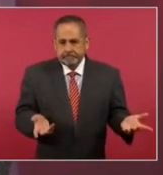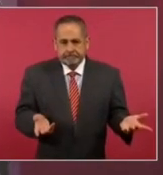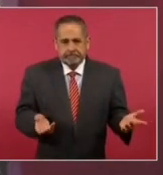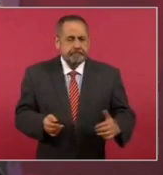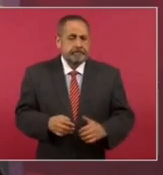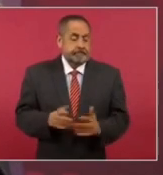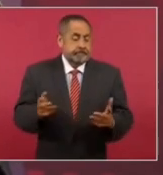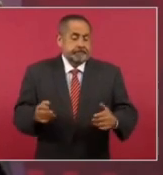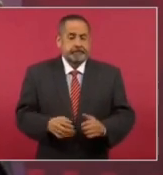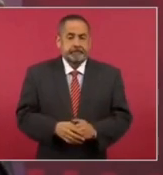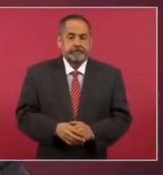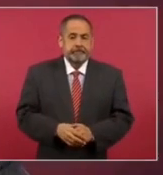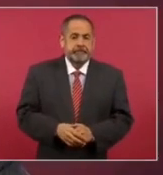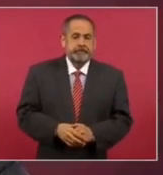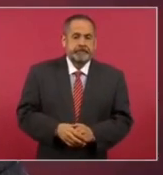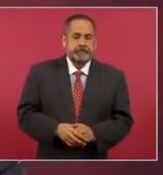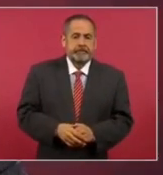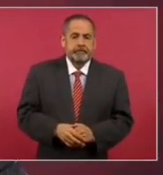pues